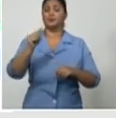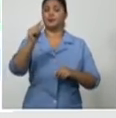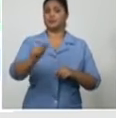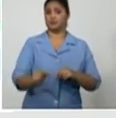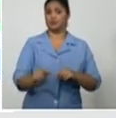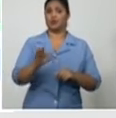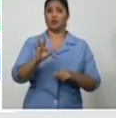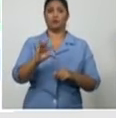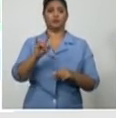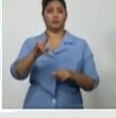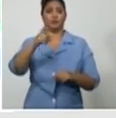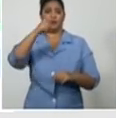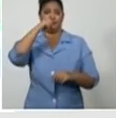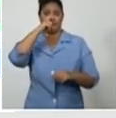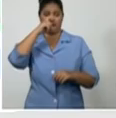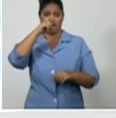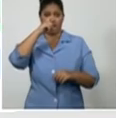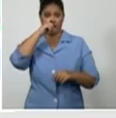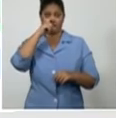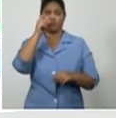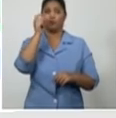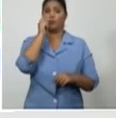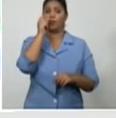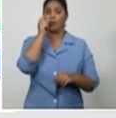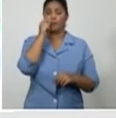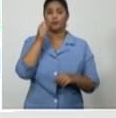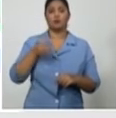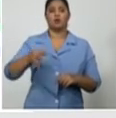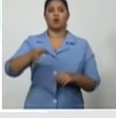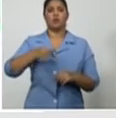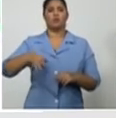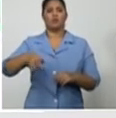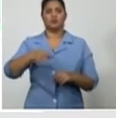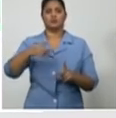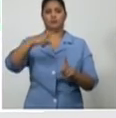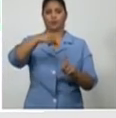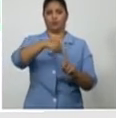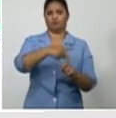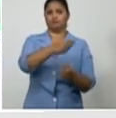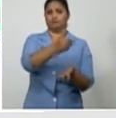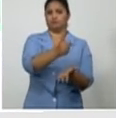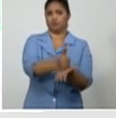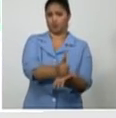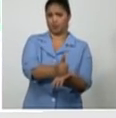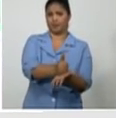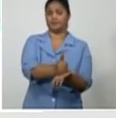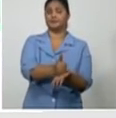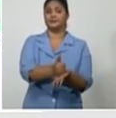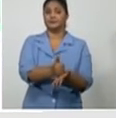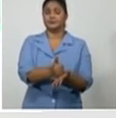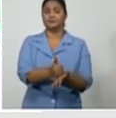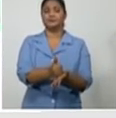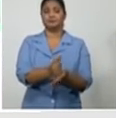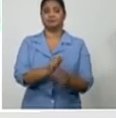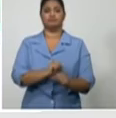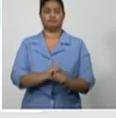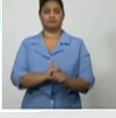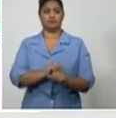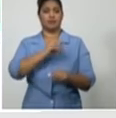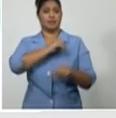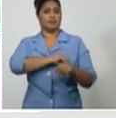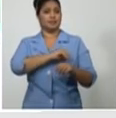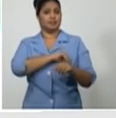edad del municipio de Las Tunas en esta provincia, con antecedentes de